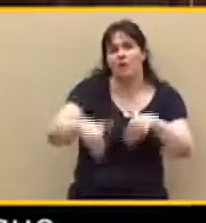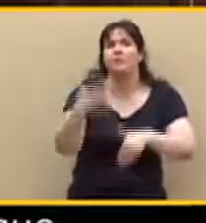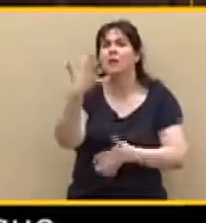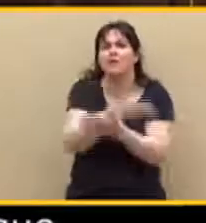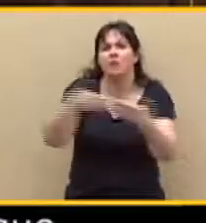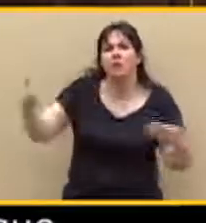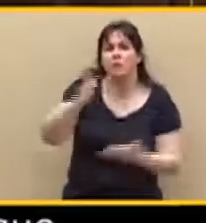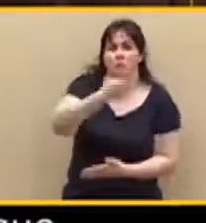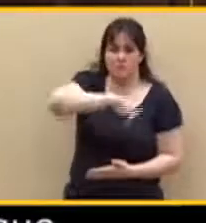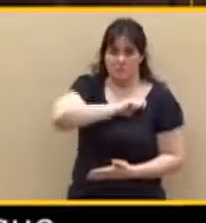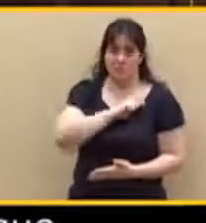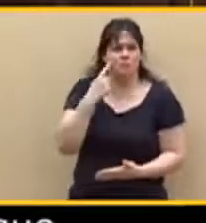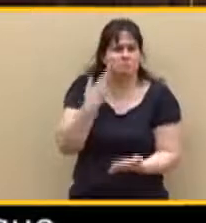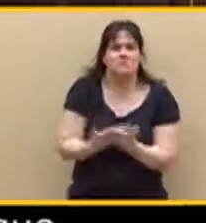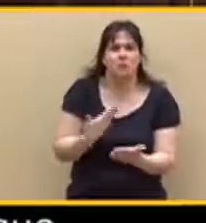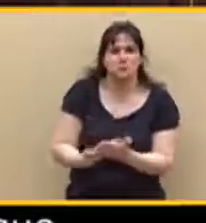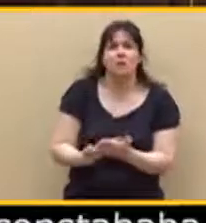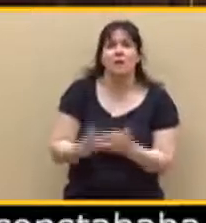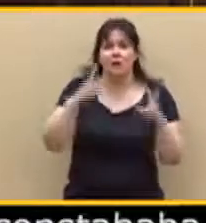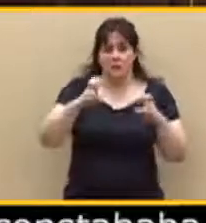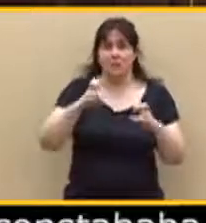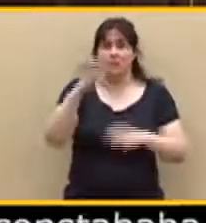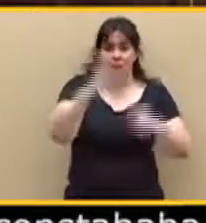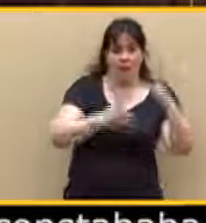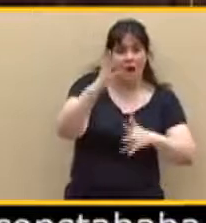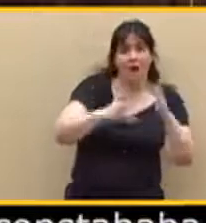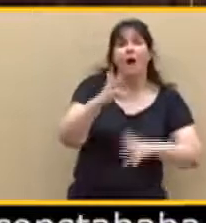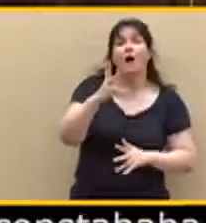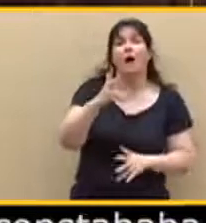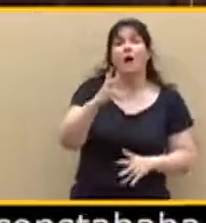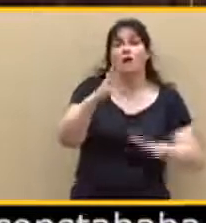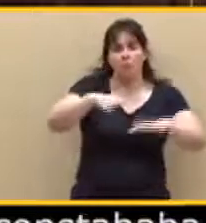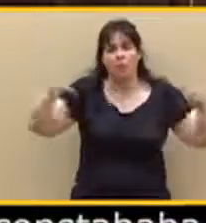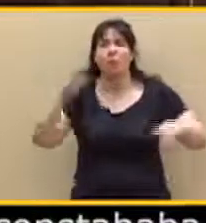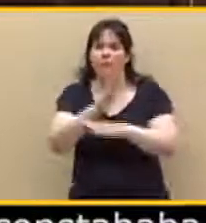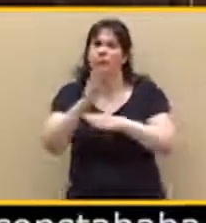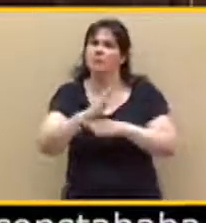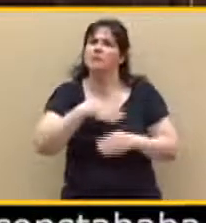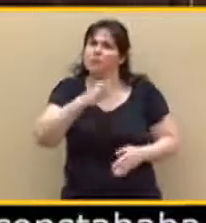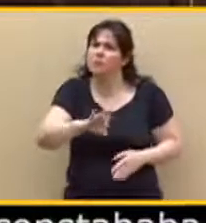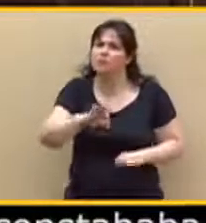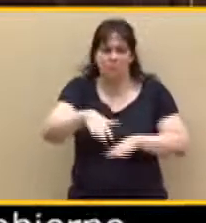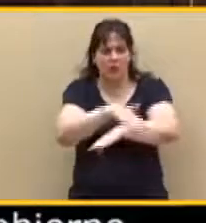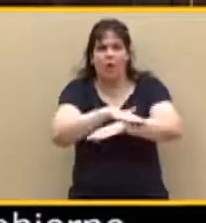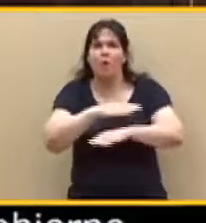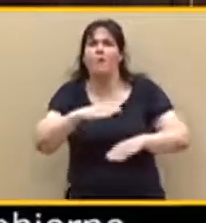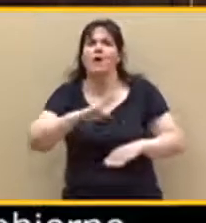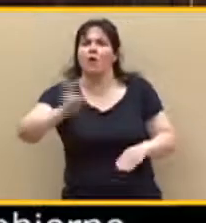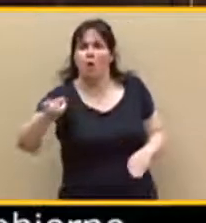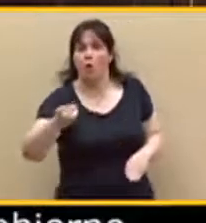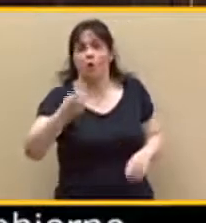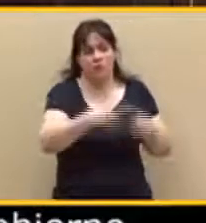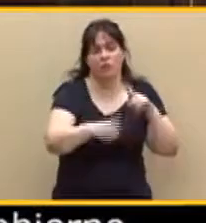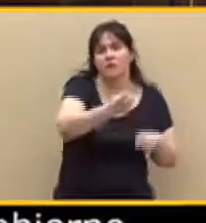cuando se constataba que la aritmética parlamentaria permitía un gobierno alternativo al de ustedes. ¿Y saben cuándo fue filtrada la